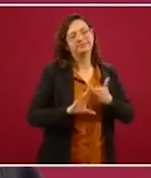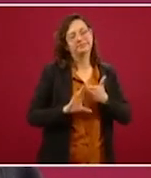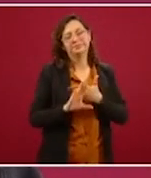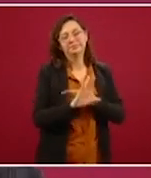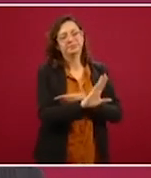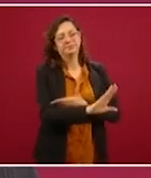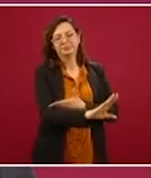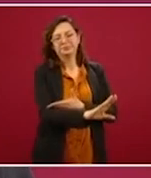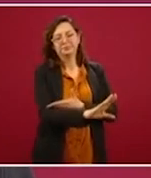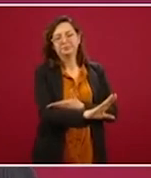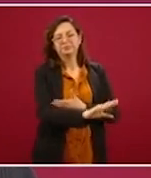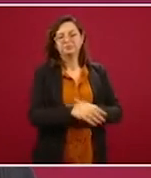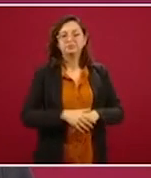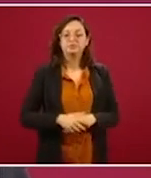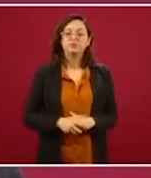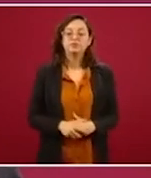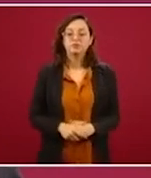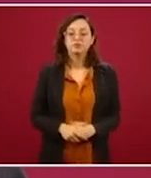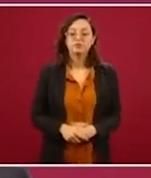que no haya